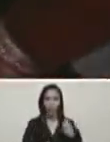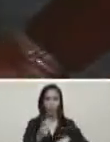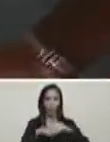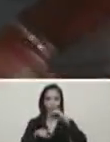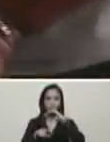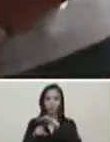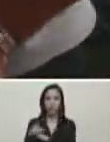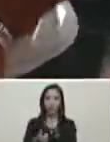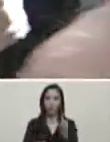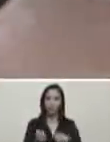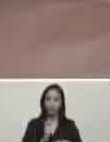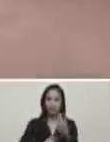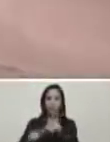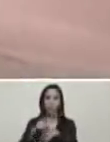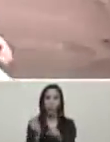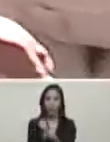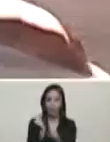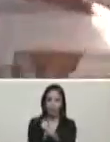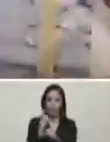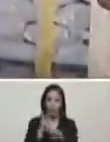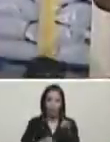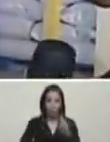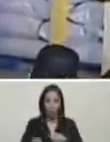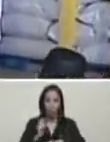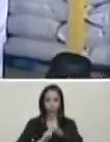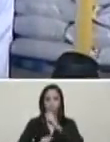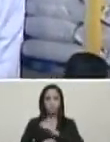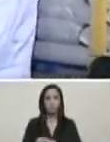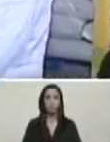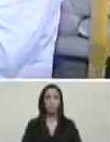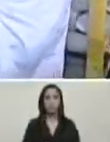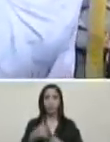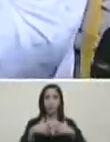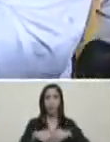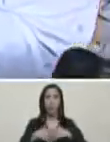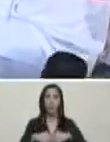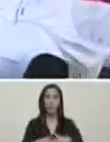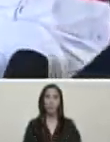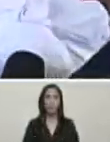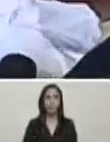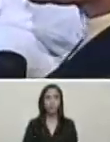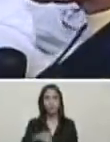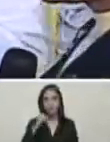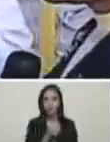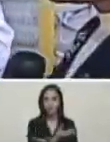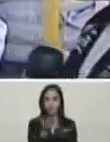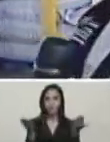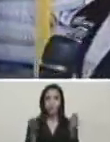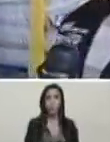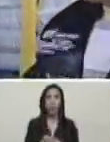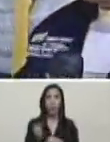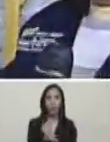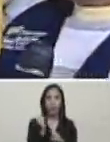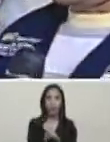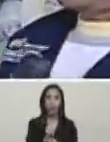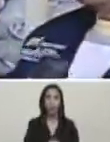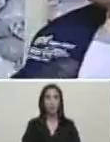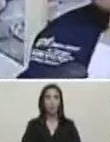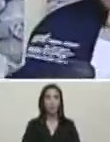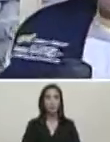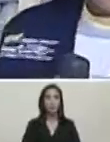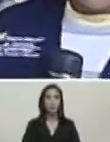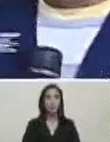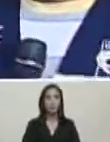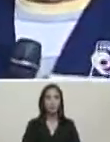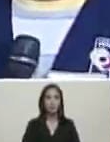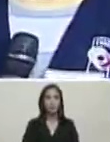directa, de manos de los trabajadores, mis compañeros de la clase obrera, va directo, Benzo, Echenique, Héctor